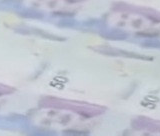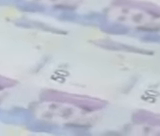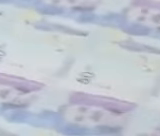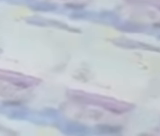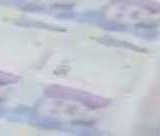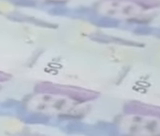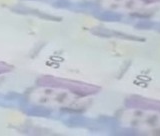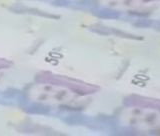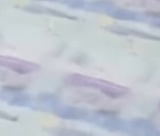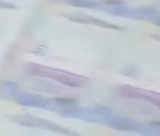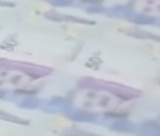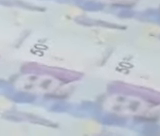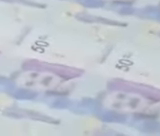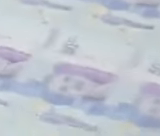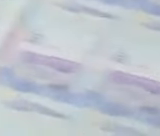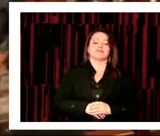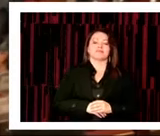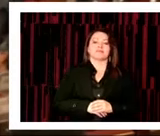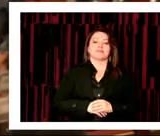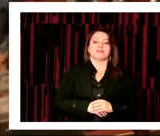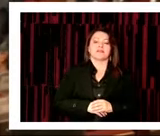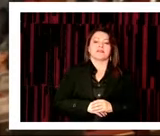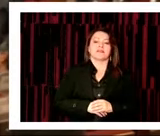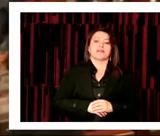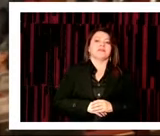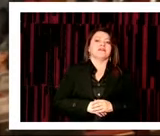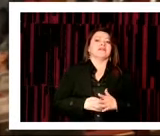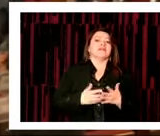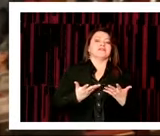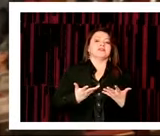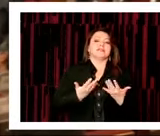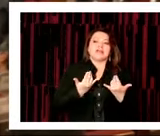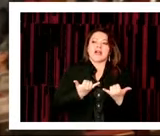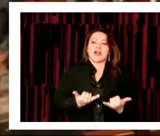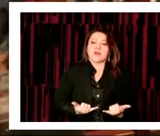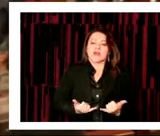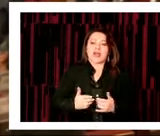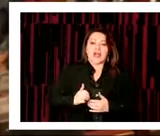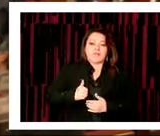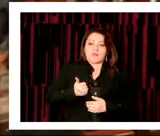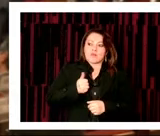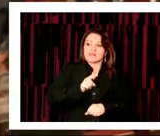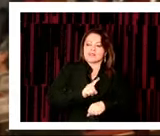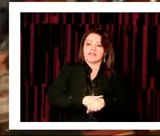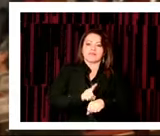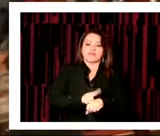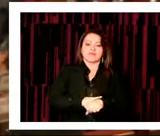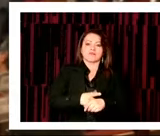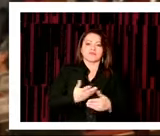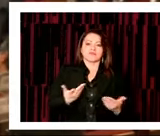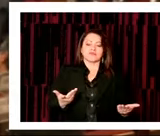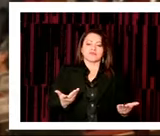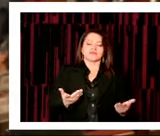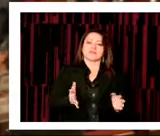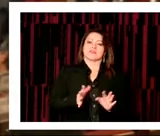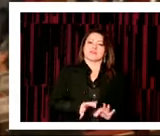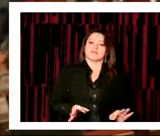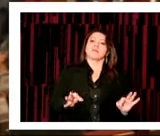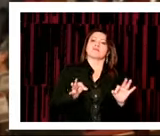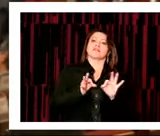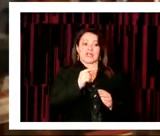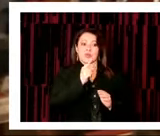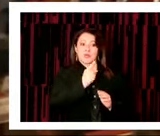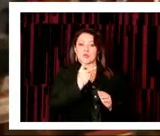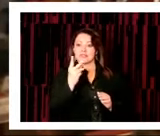para seguir mejorando el desarrollo de las regiones. Si dejamos desaprovechar estos momentos de efervescencia y calor, miremos lo que nos